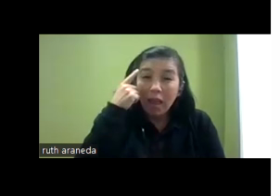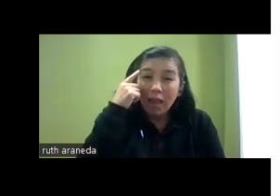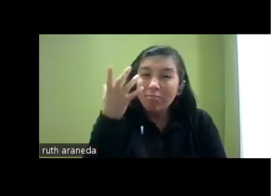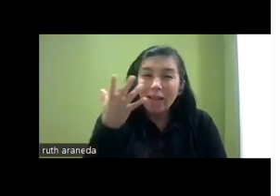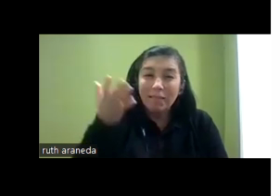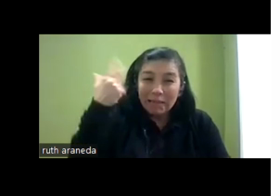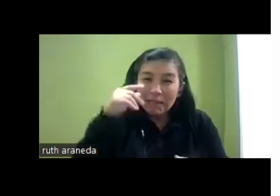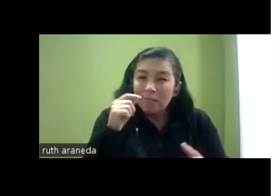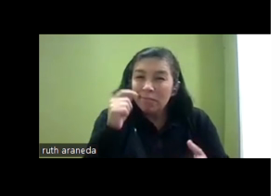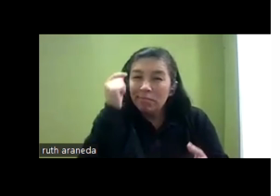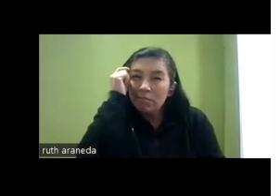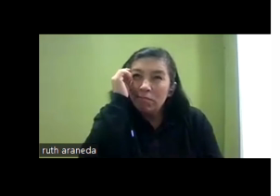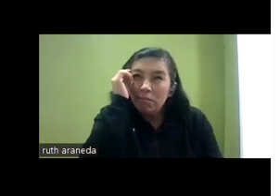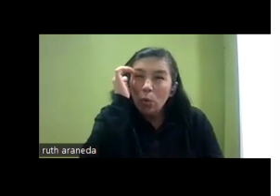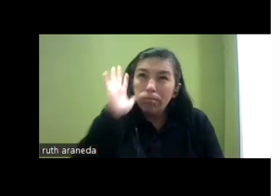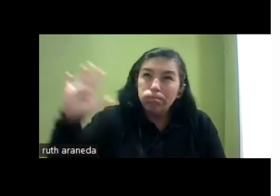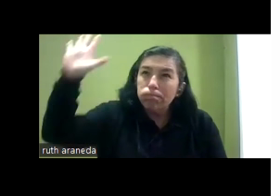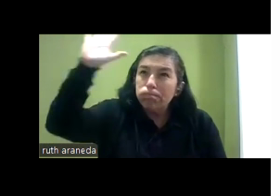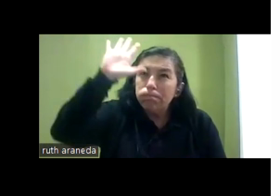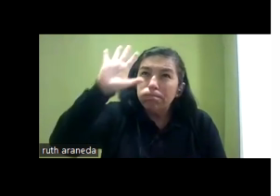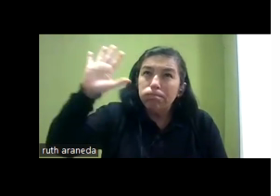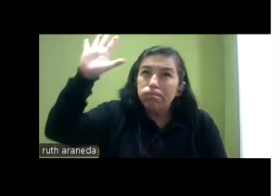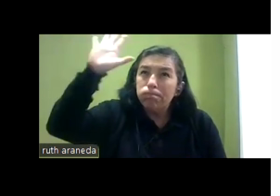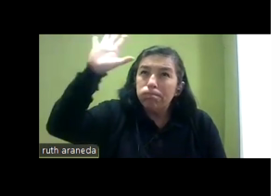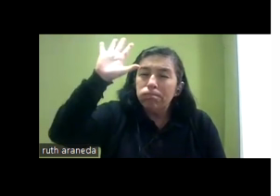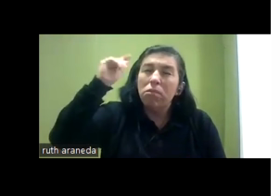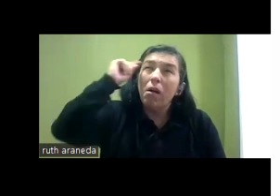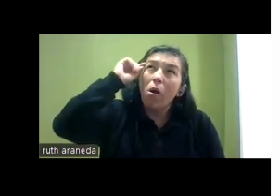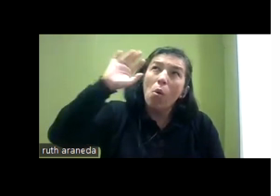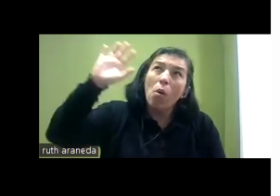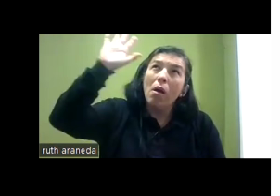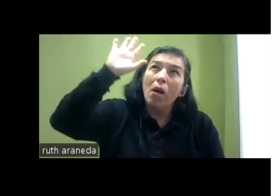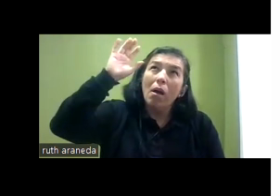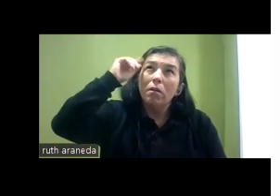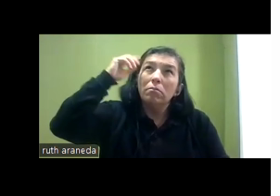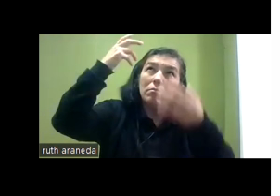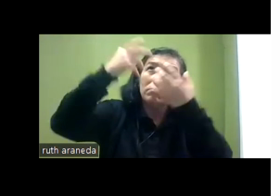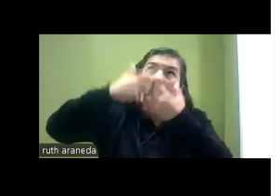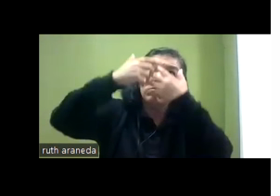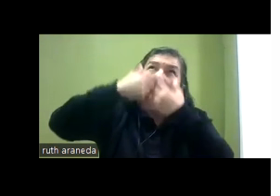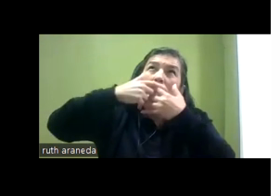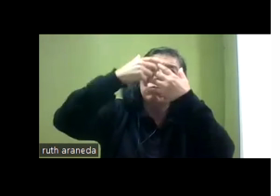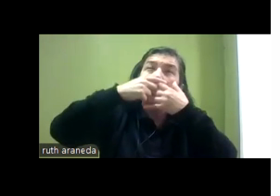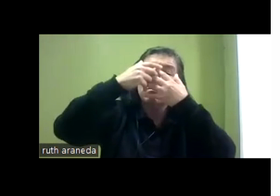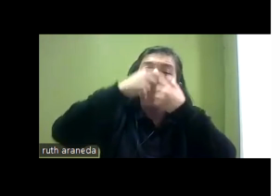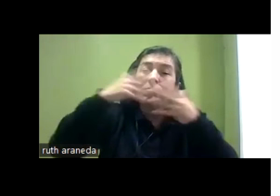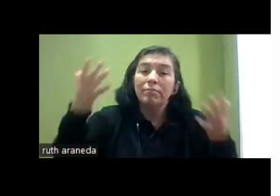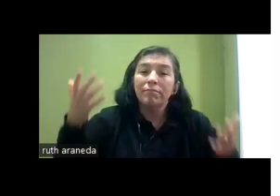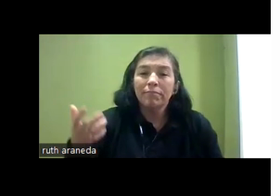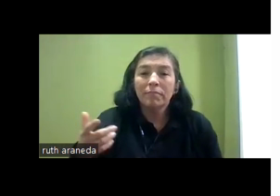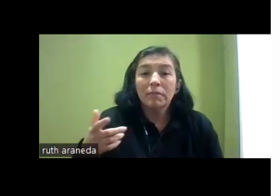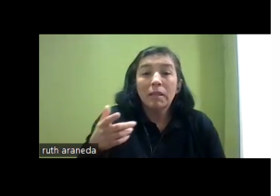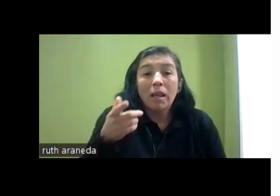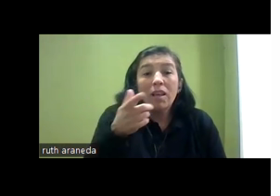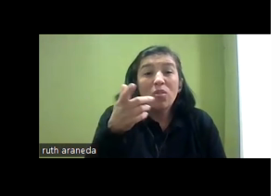un lenguaje visual bien críptico, desgraciadamente. O sea,